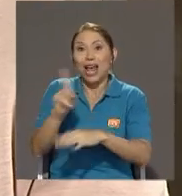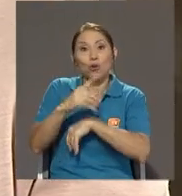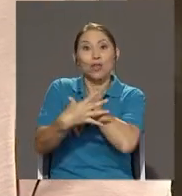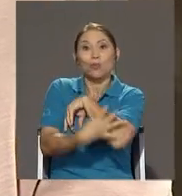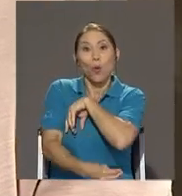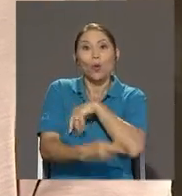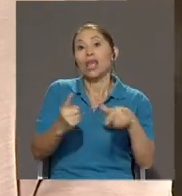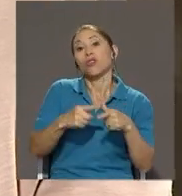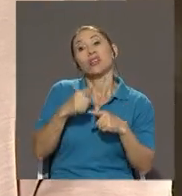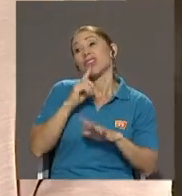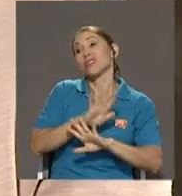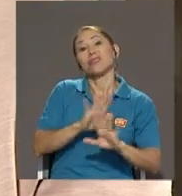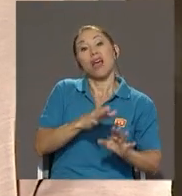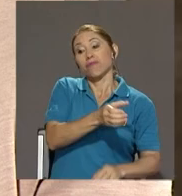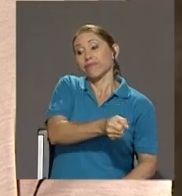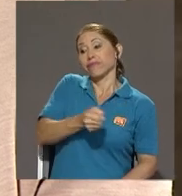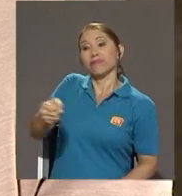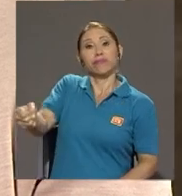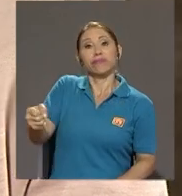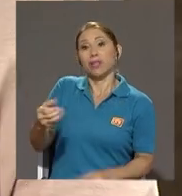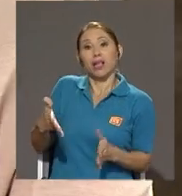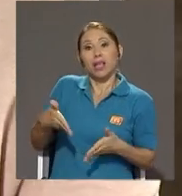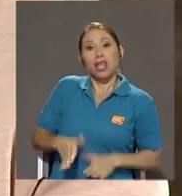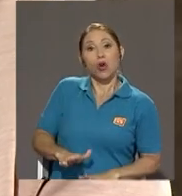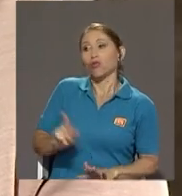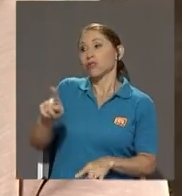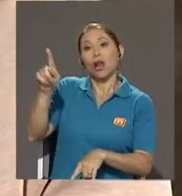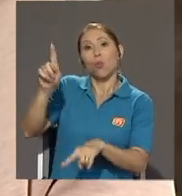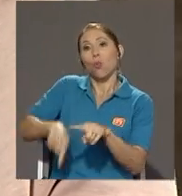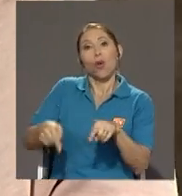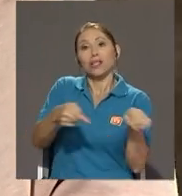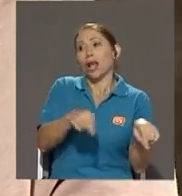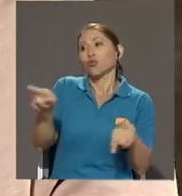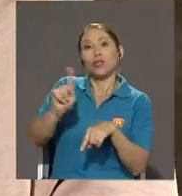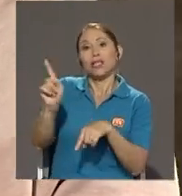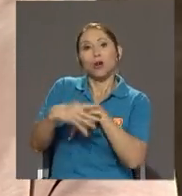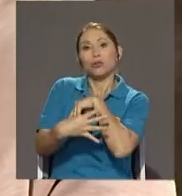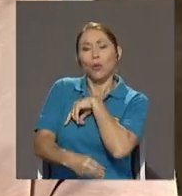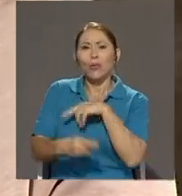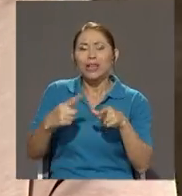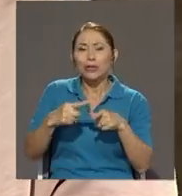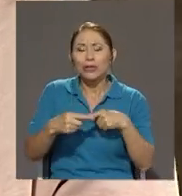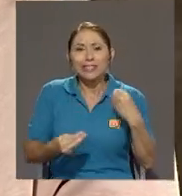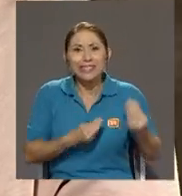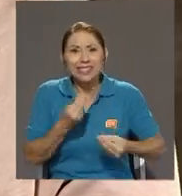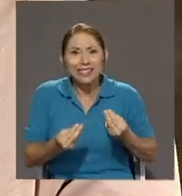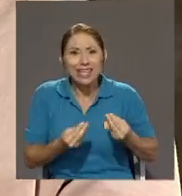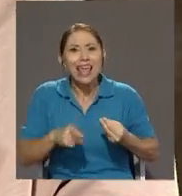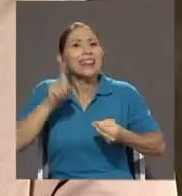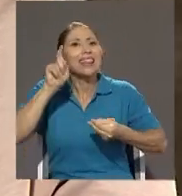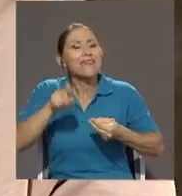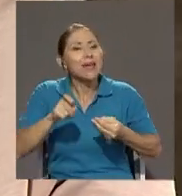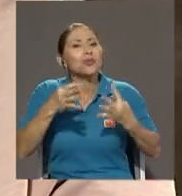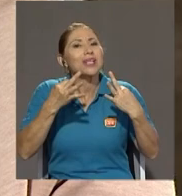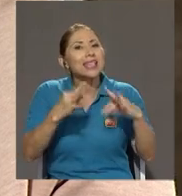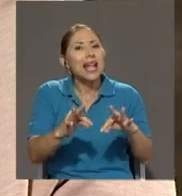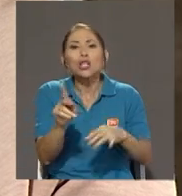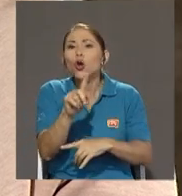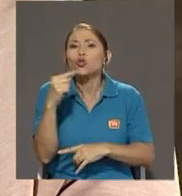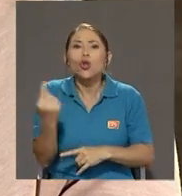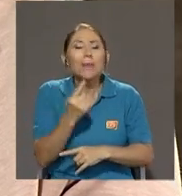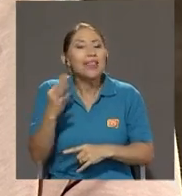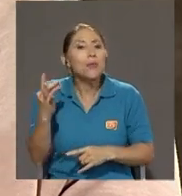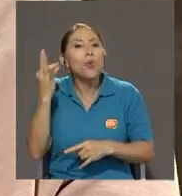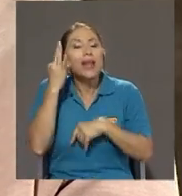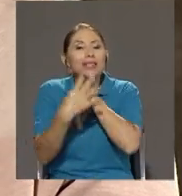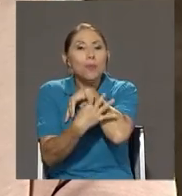su hijo ya no puede estar en esta red de cuidado infantil. Entonces, al menos tenemos que incrementar la cobertura verticalmente a mujeres no solo en condición de